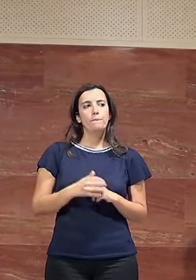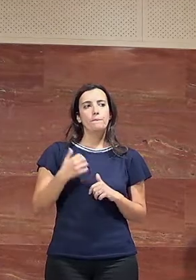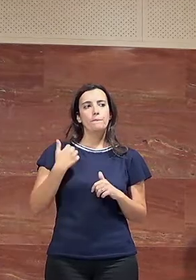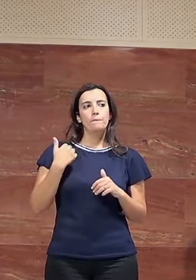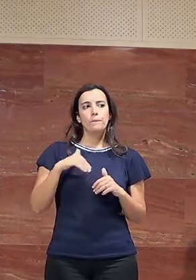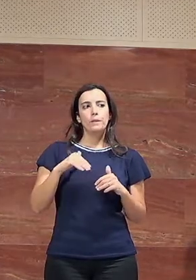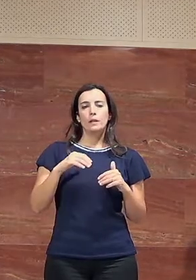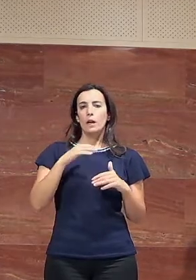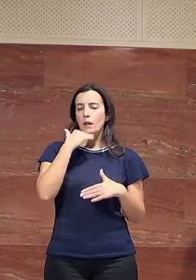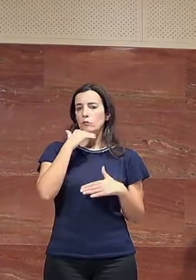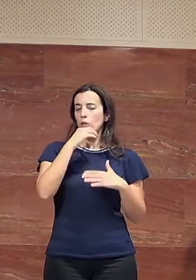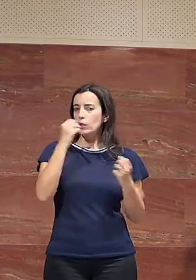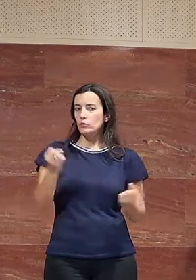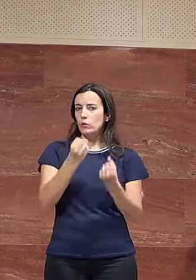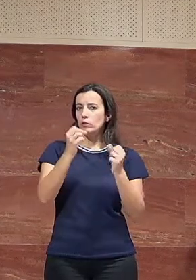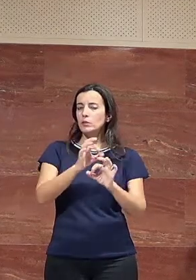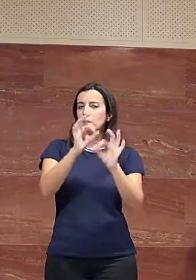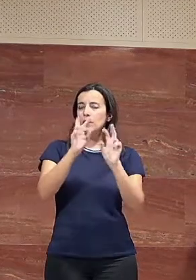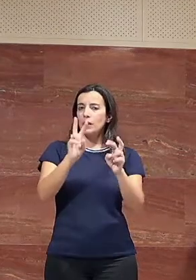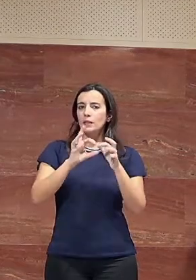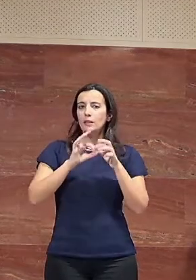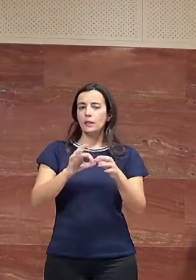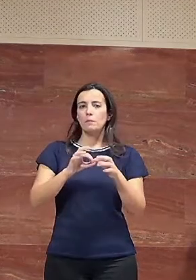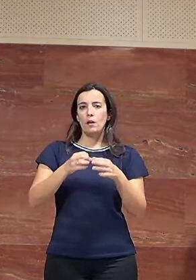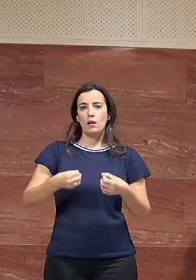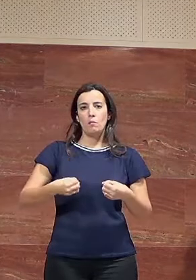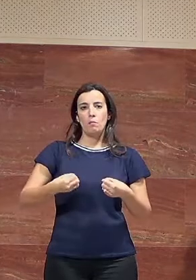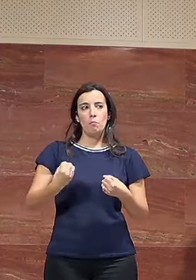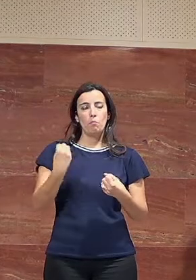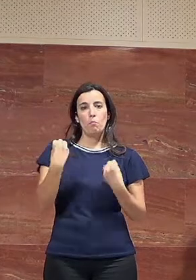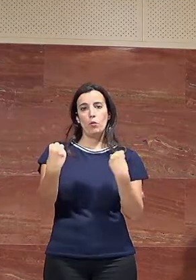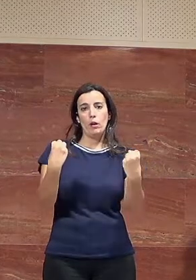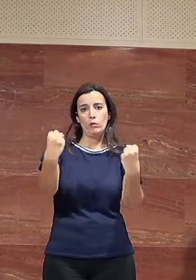actuación especial con respecto a los volardos.